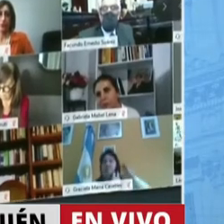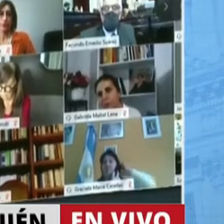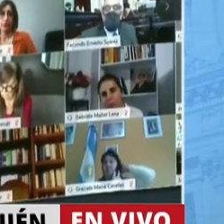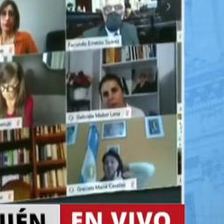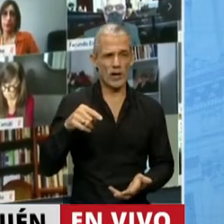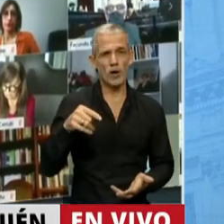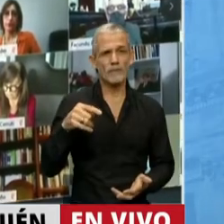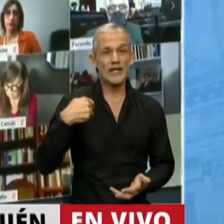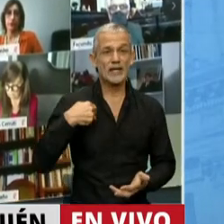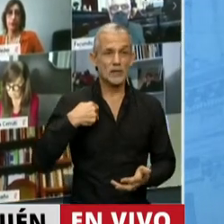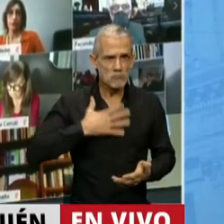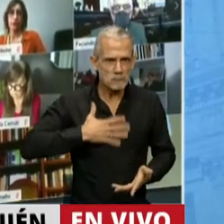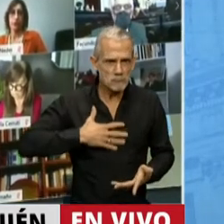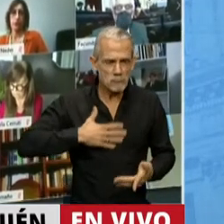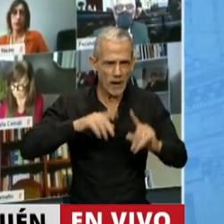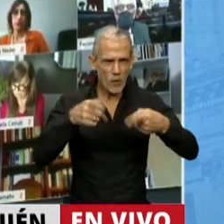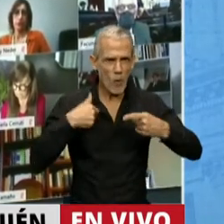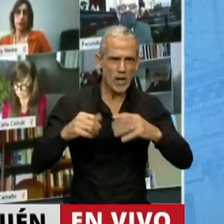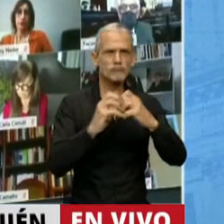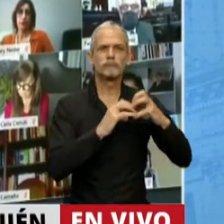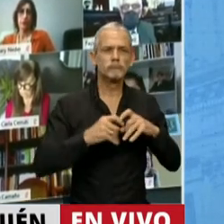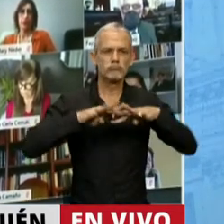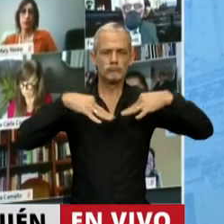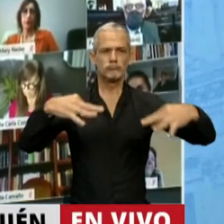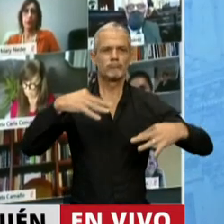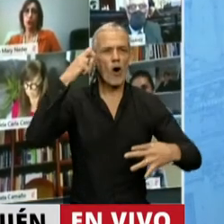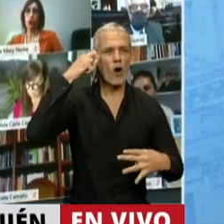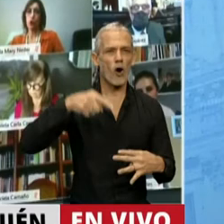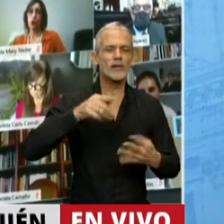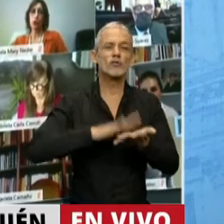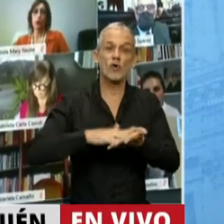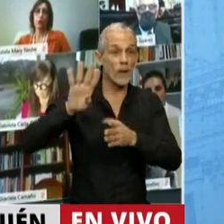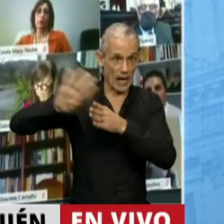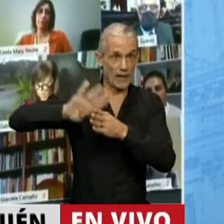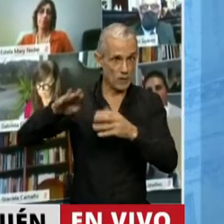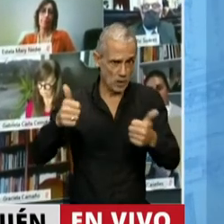verdaderamente celebro que hoy estemos debatiendo temas relativos a la deuda.